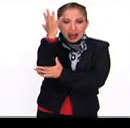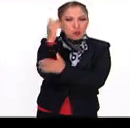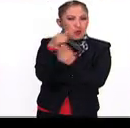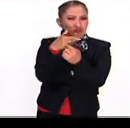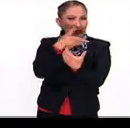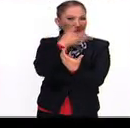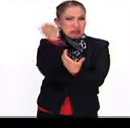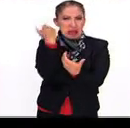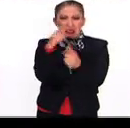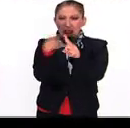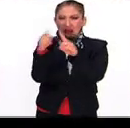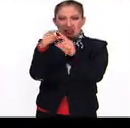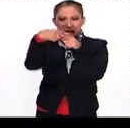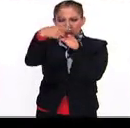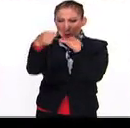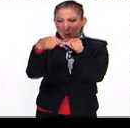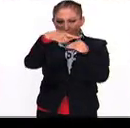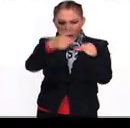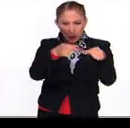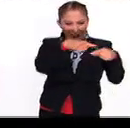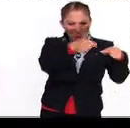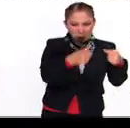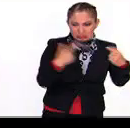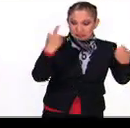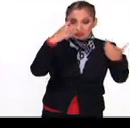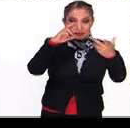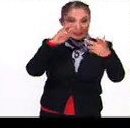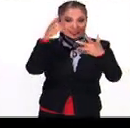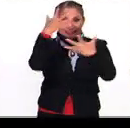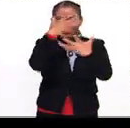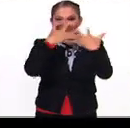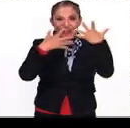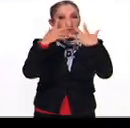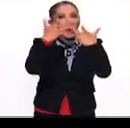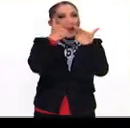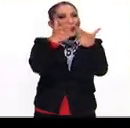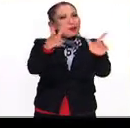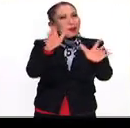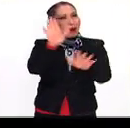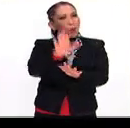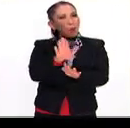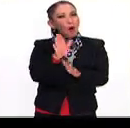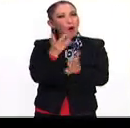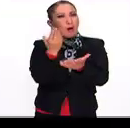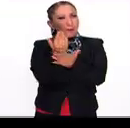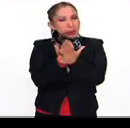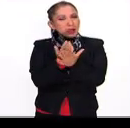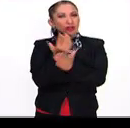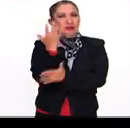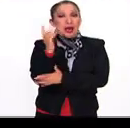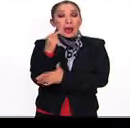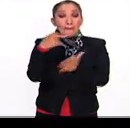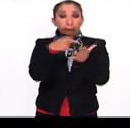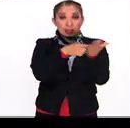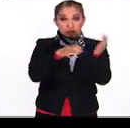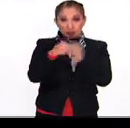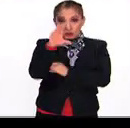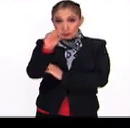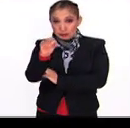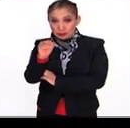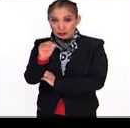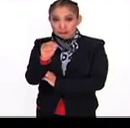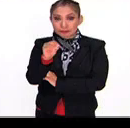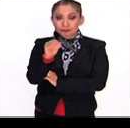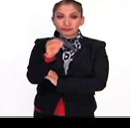no sé, multitud de hojas, o como zonas más libres o menos llenas de vegetación. En los años 90,